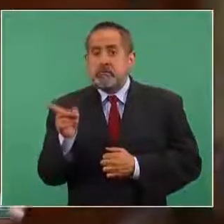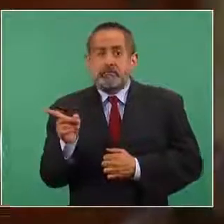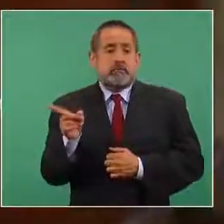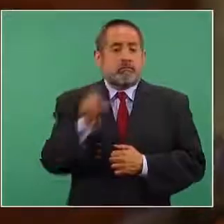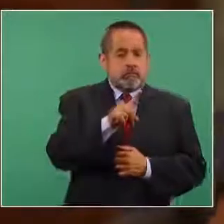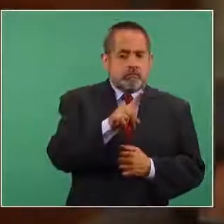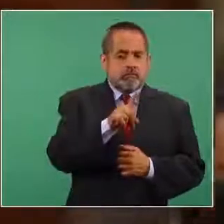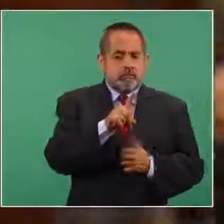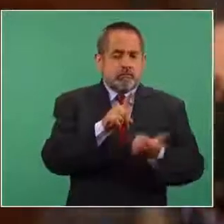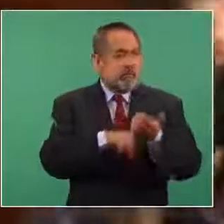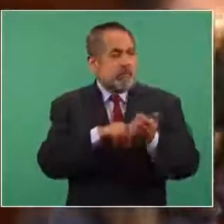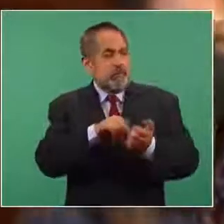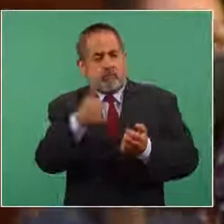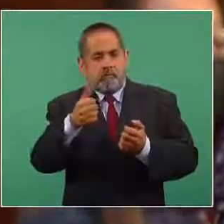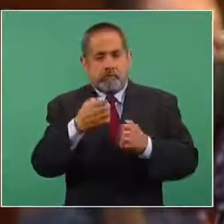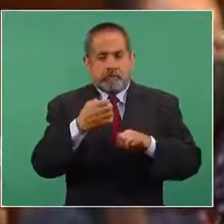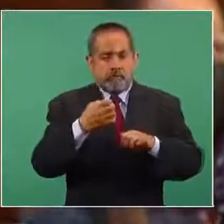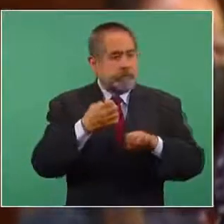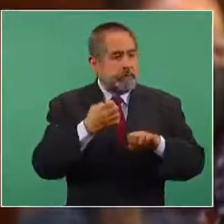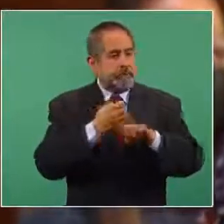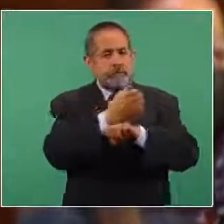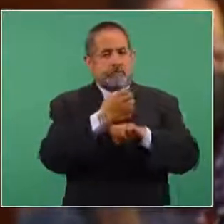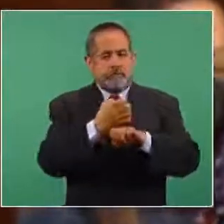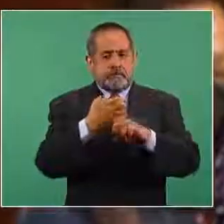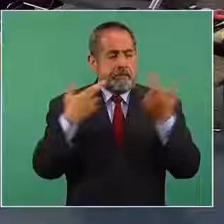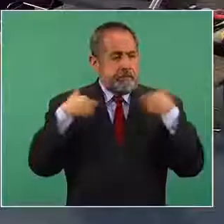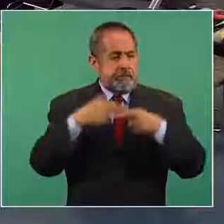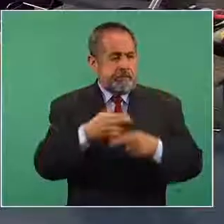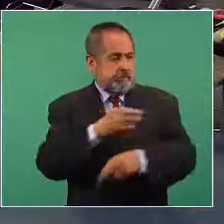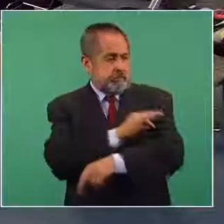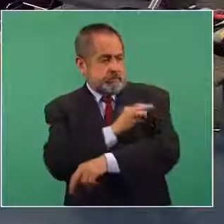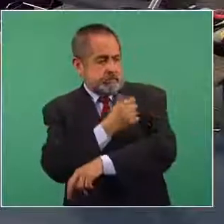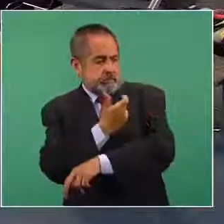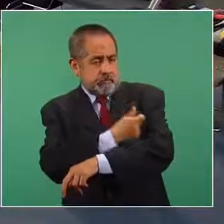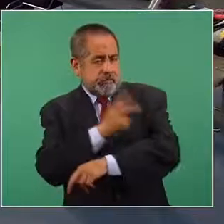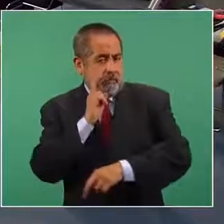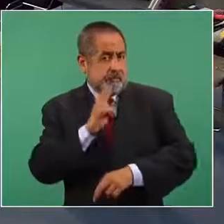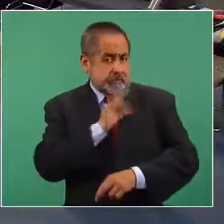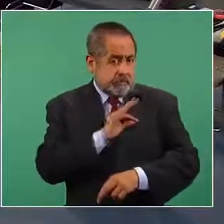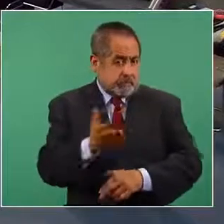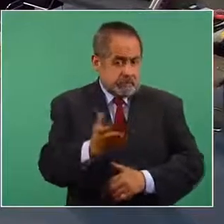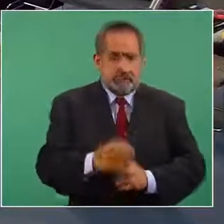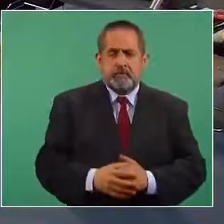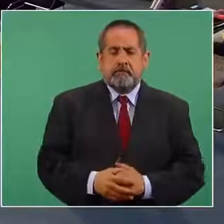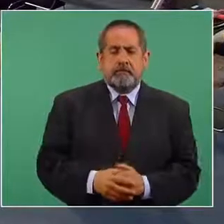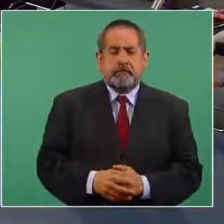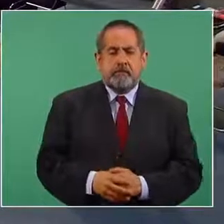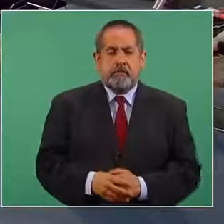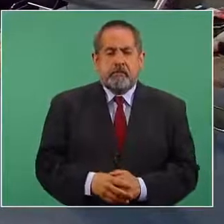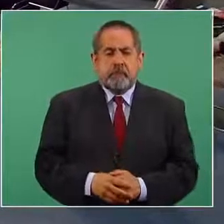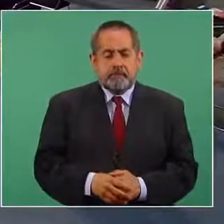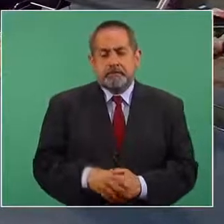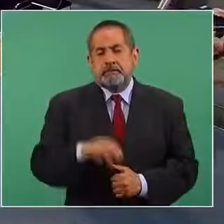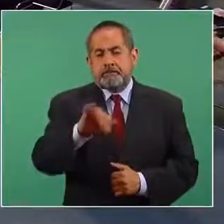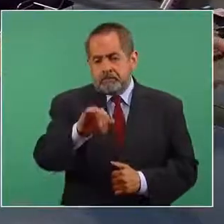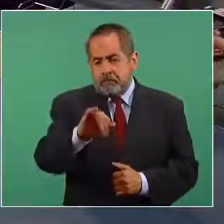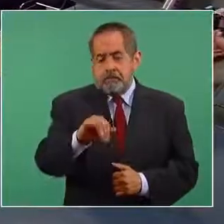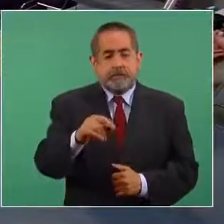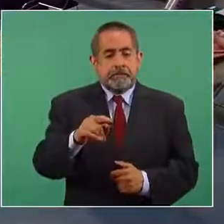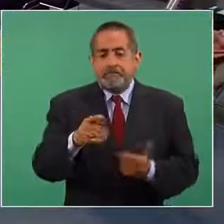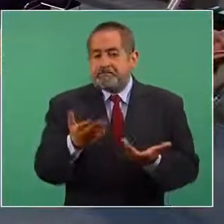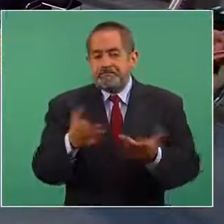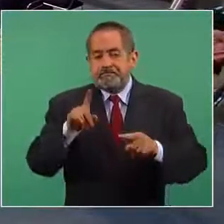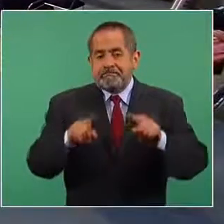otros maestros, a otros profesores, ¿de qué estados? Sí, va a depender del número de